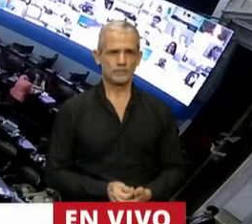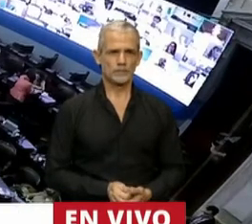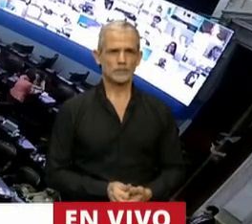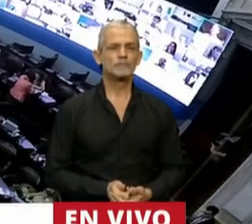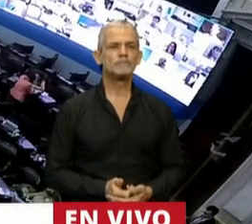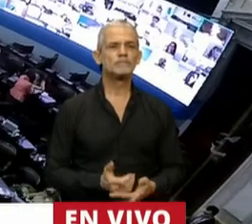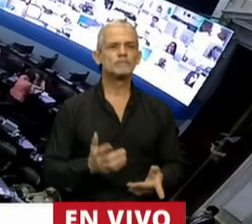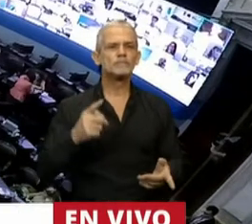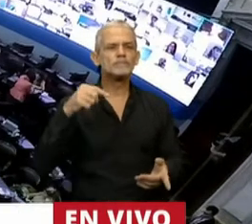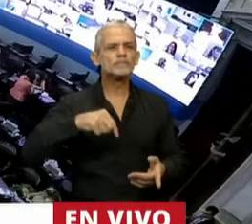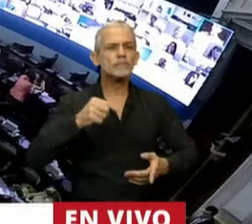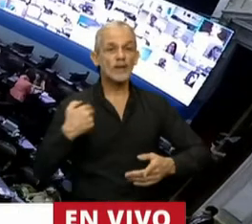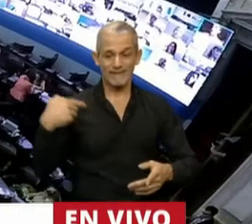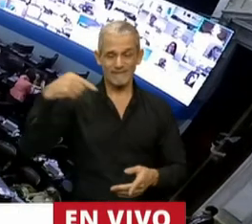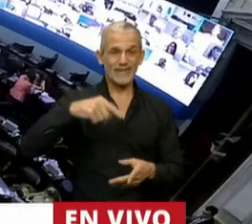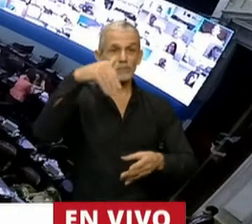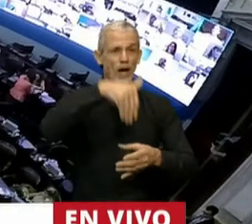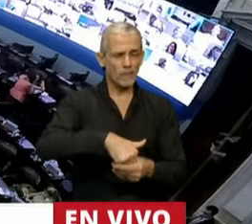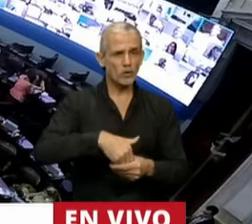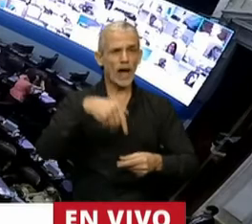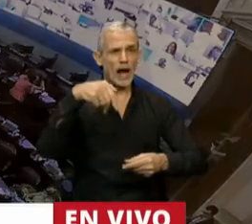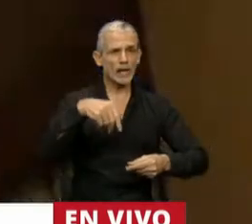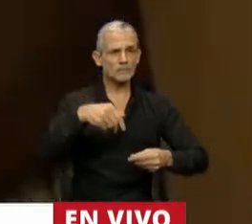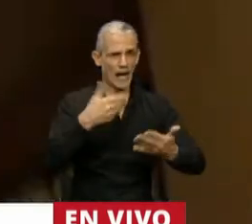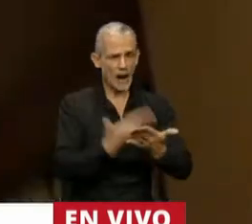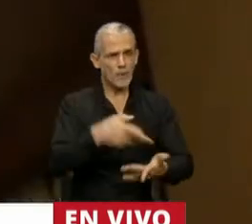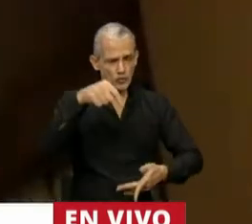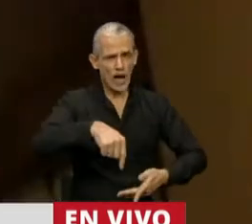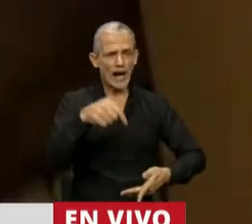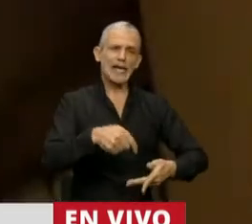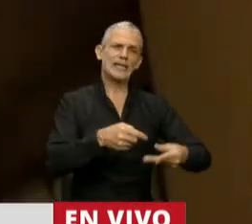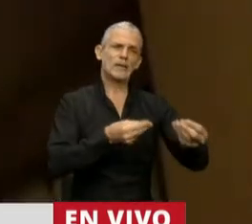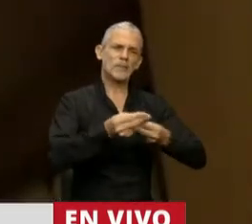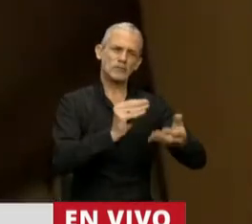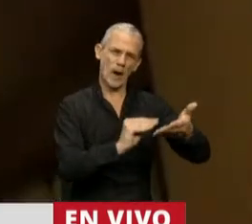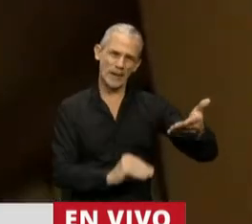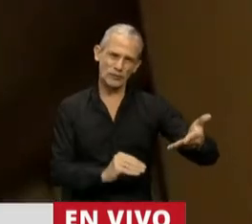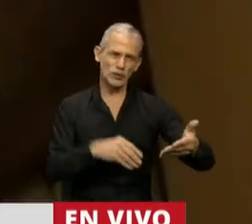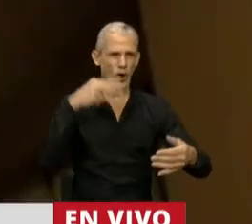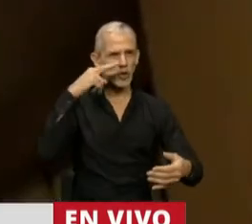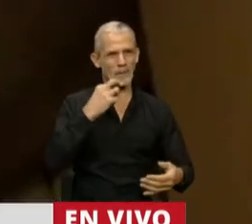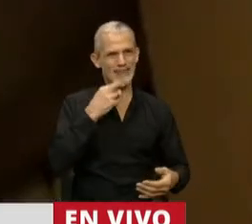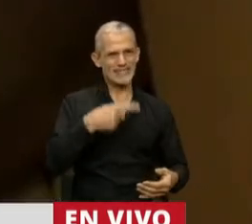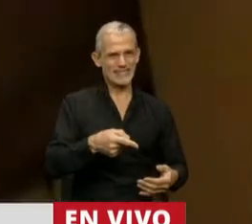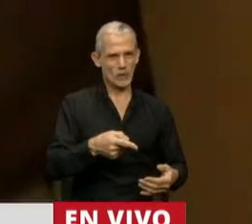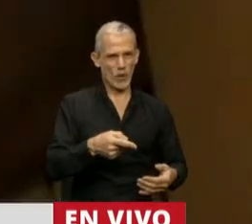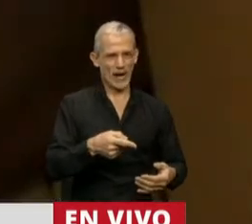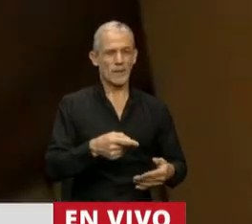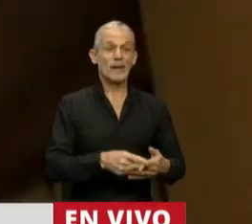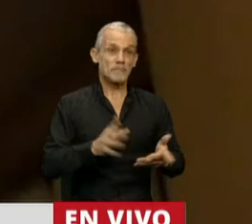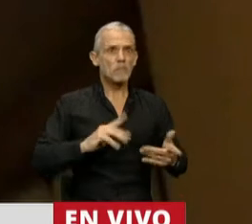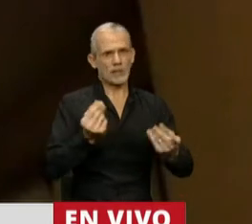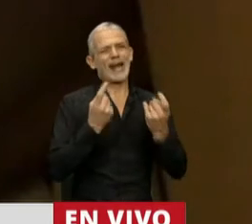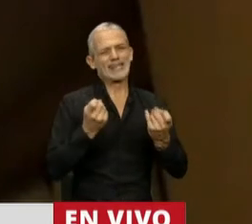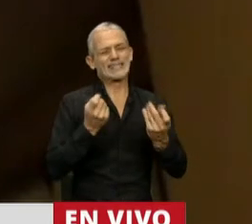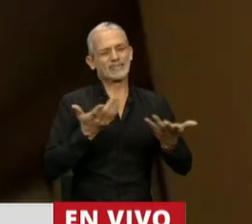vamos a votar y apoyarla esta ampliación del presupuesto 2019 que definitivamente era necesaria sobre todo